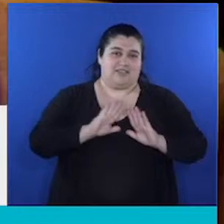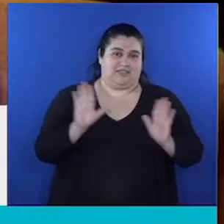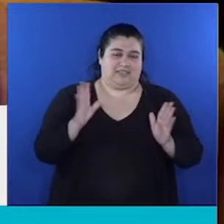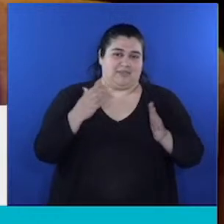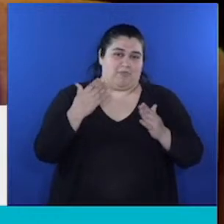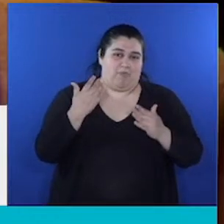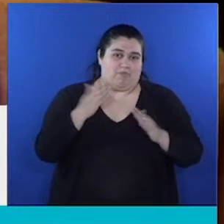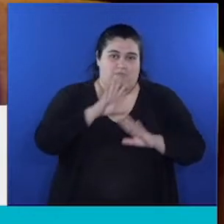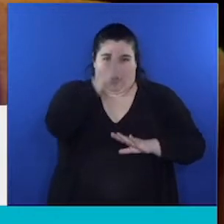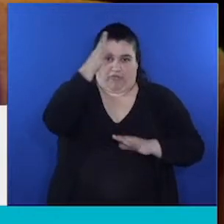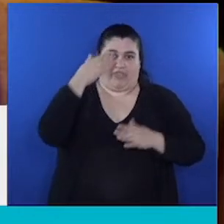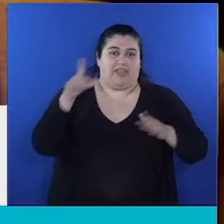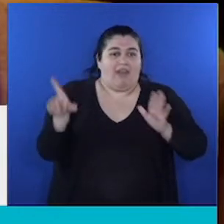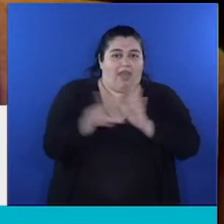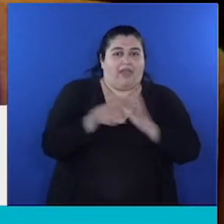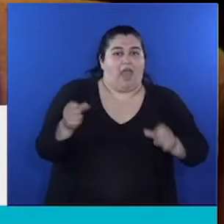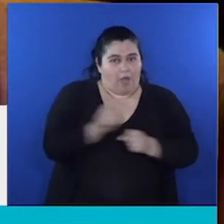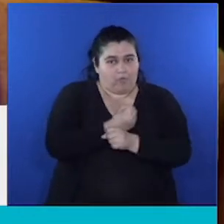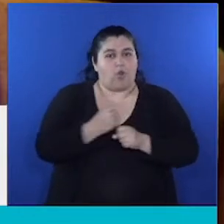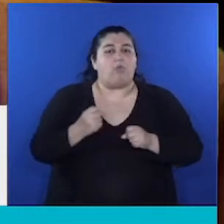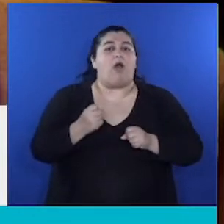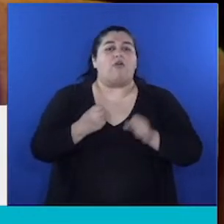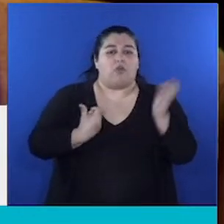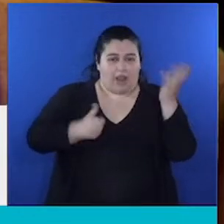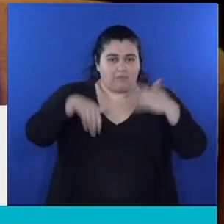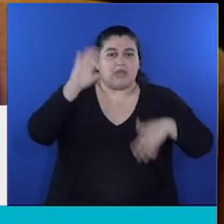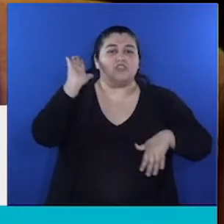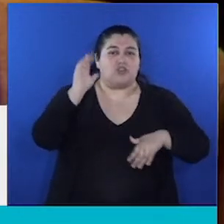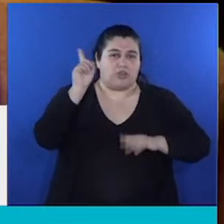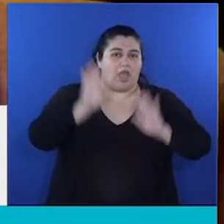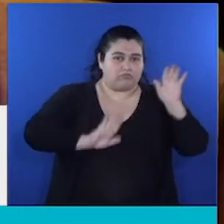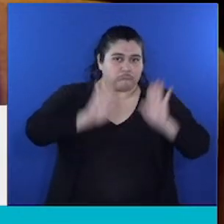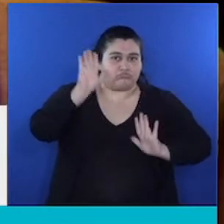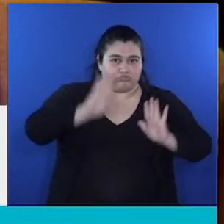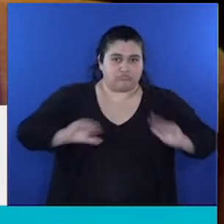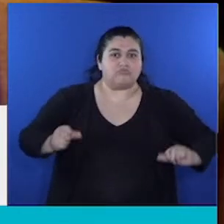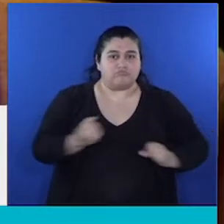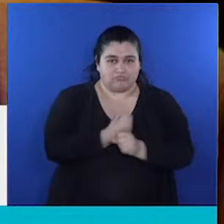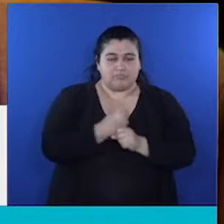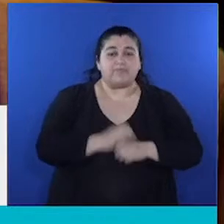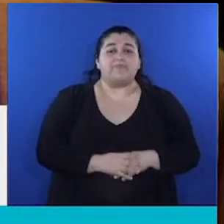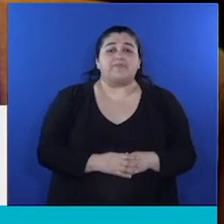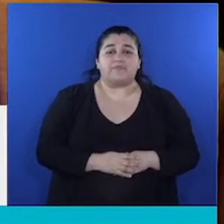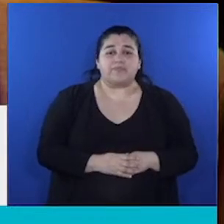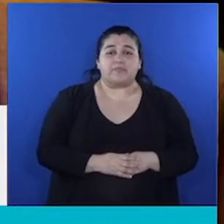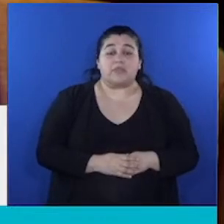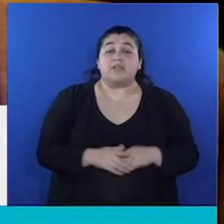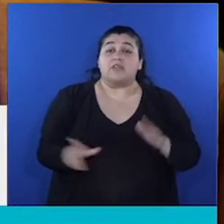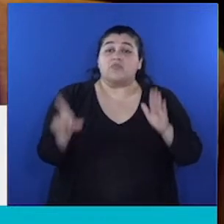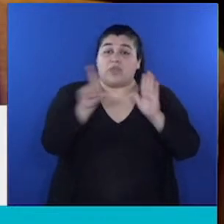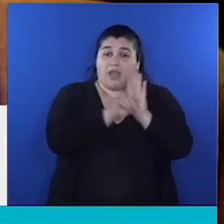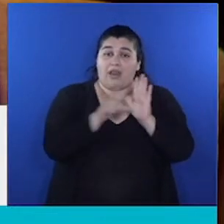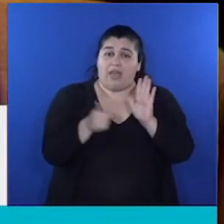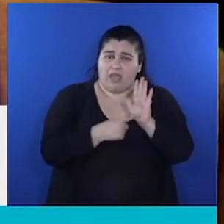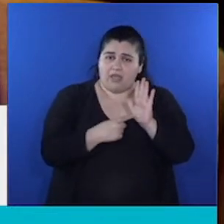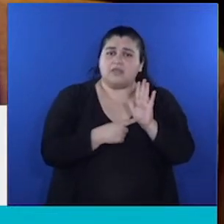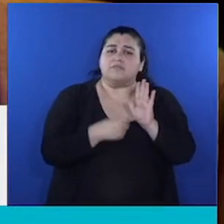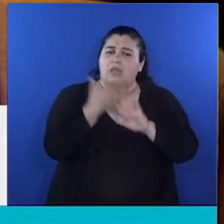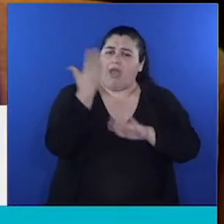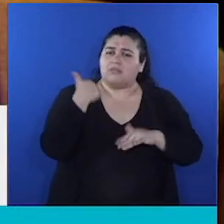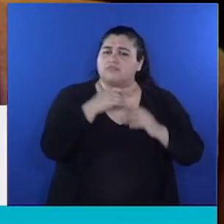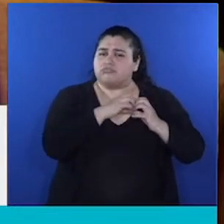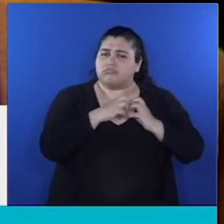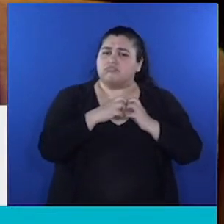esta ley con los 2/3 de los votos, aún habiendo sido una ley que ha tenido tratamiento en